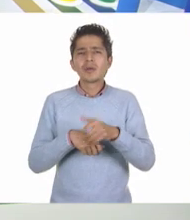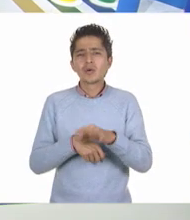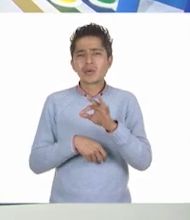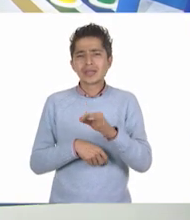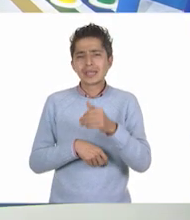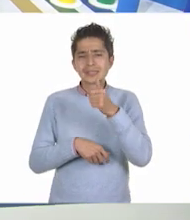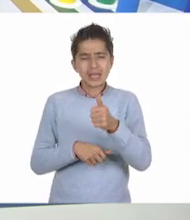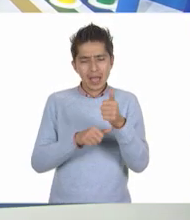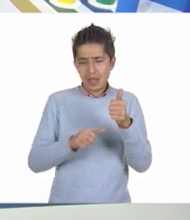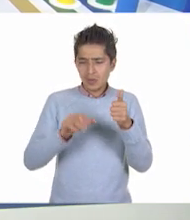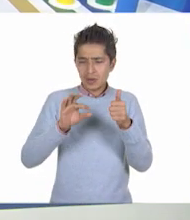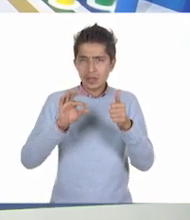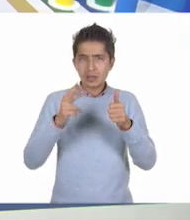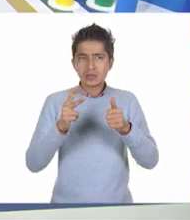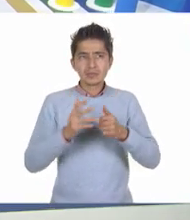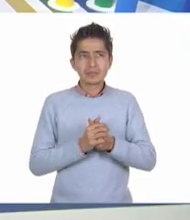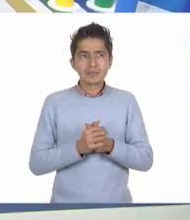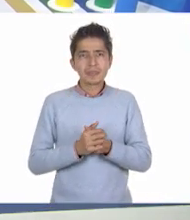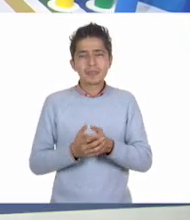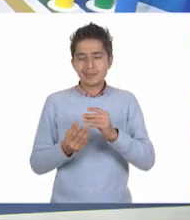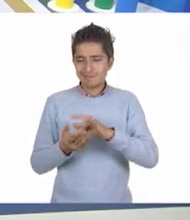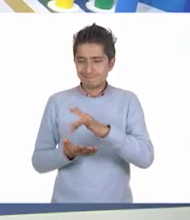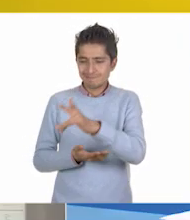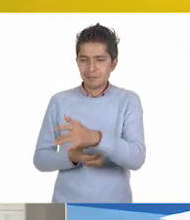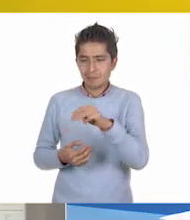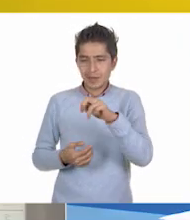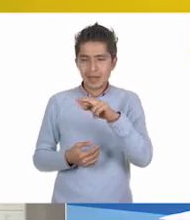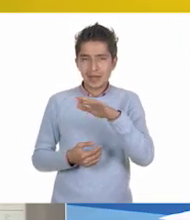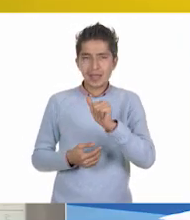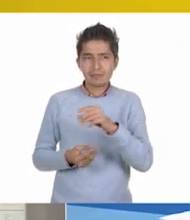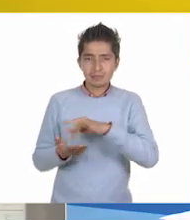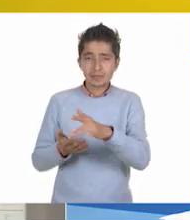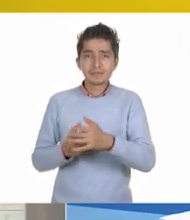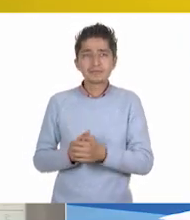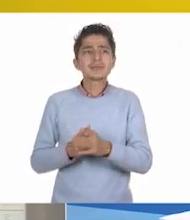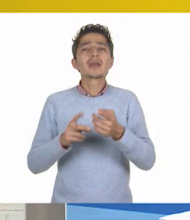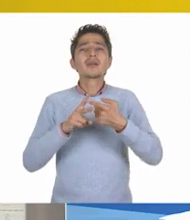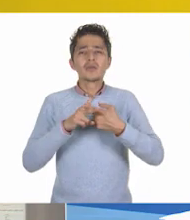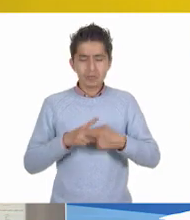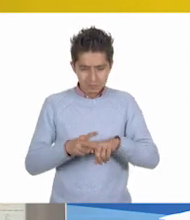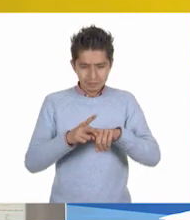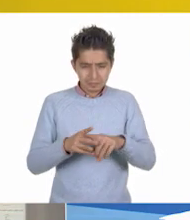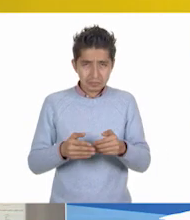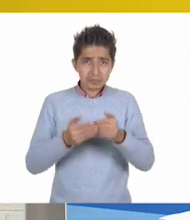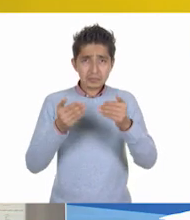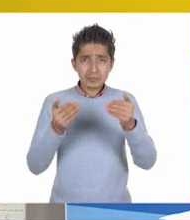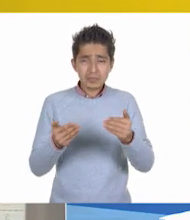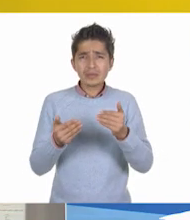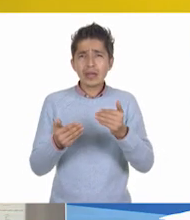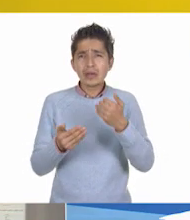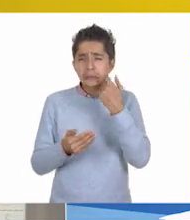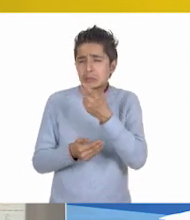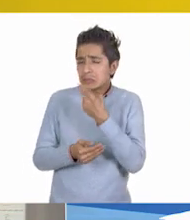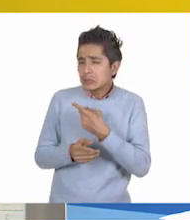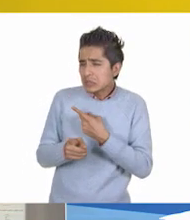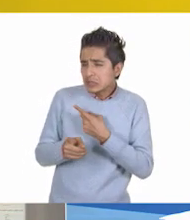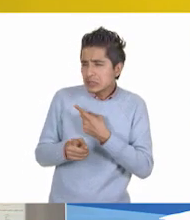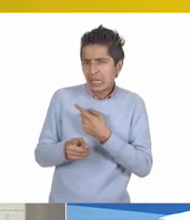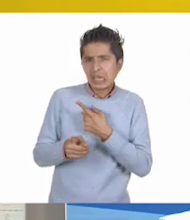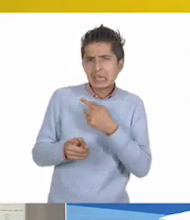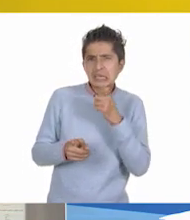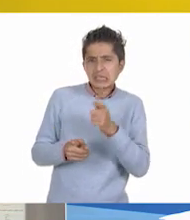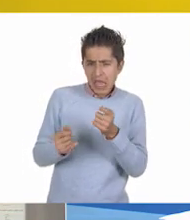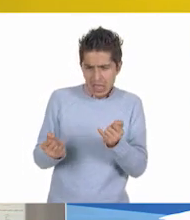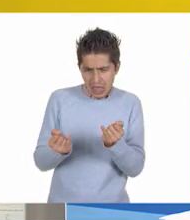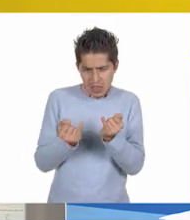46 a 48. Muchas gracias, María. Y para comenzar, me gustaría que me digas qué semejanzas